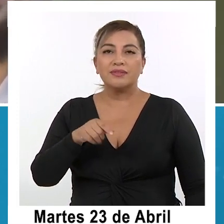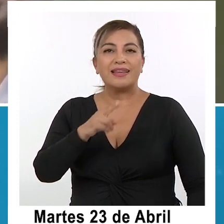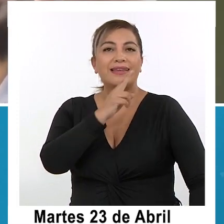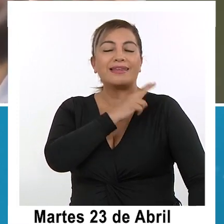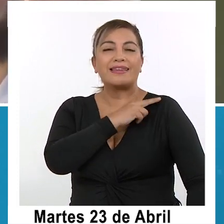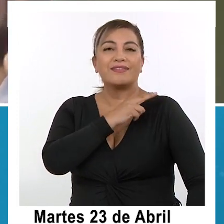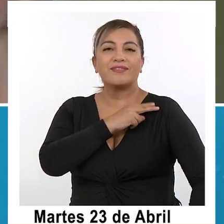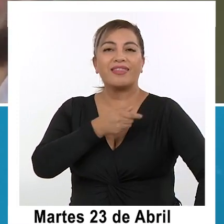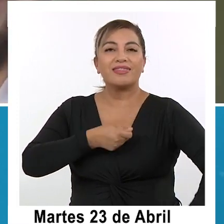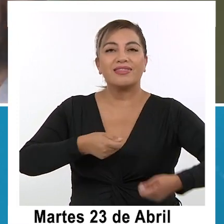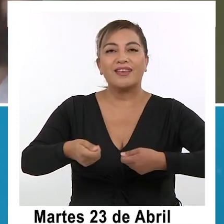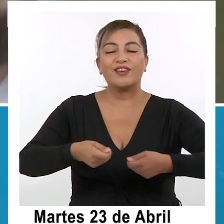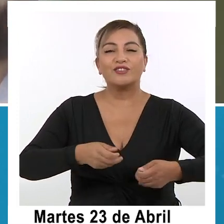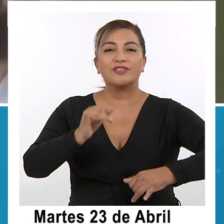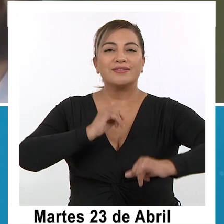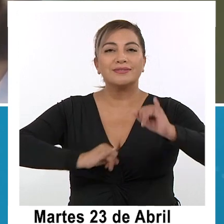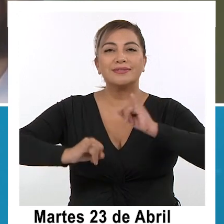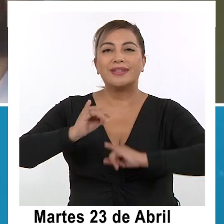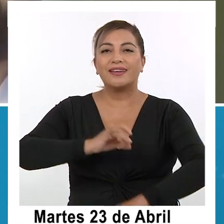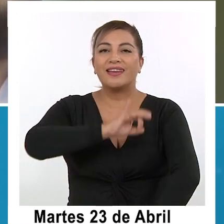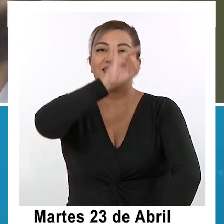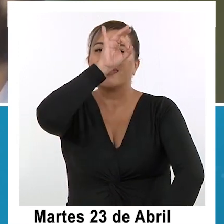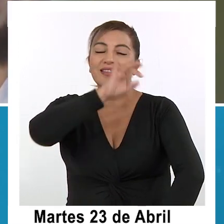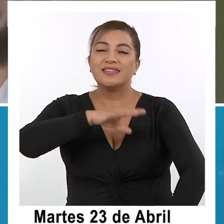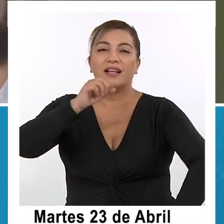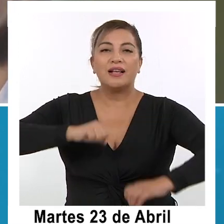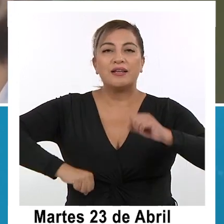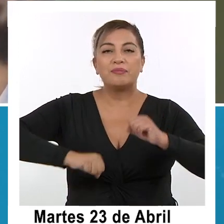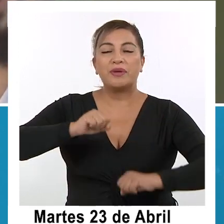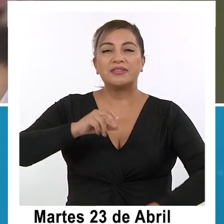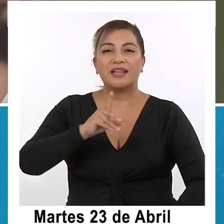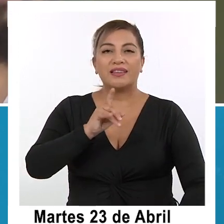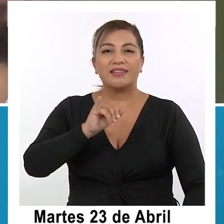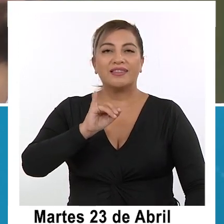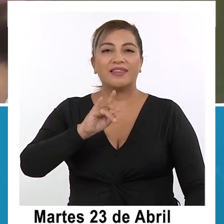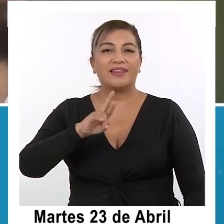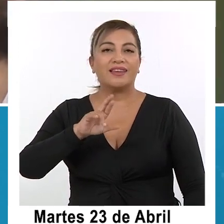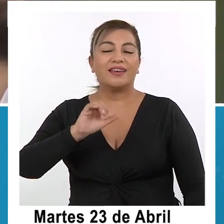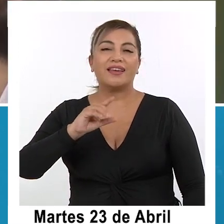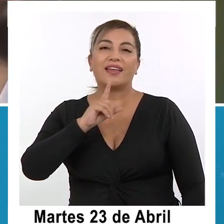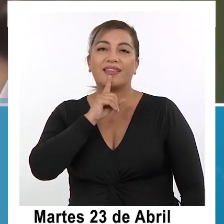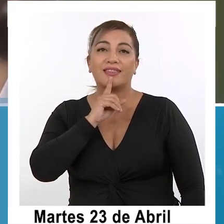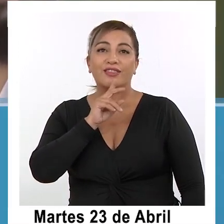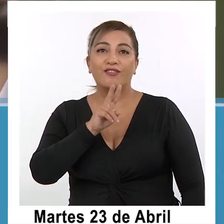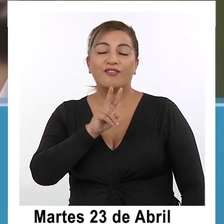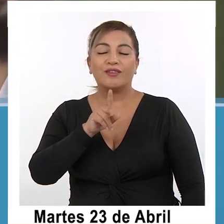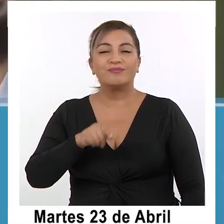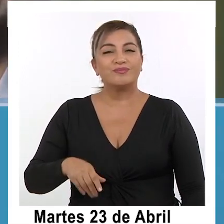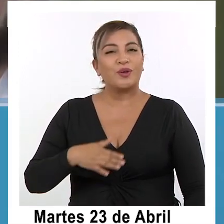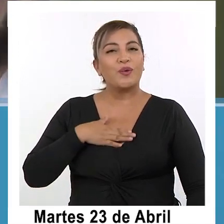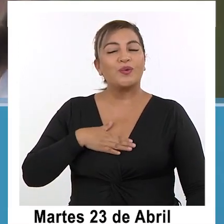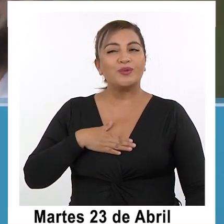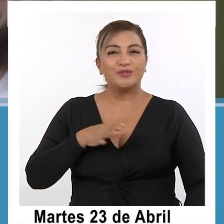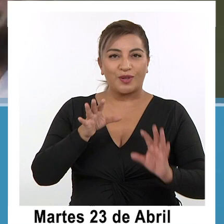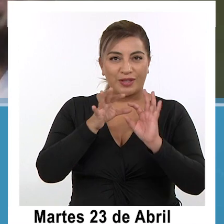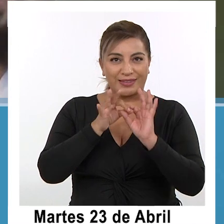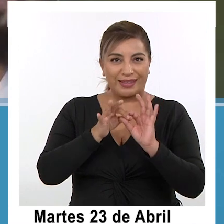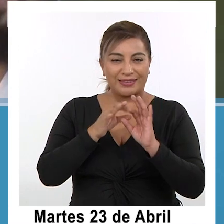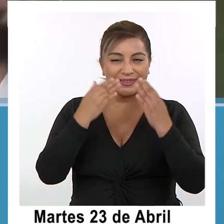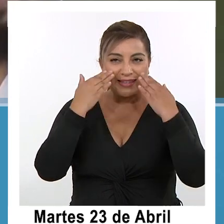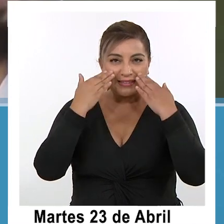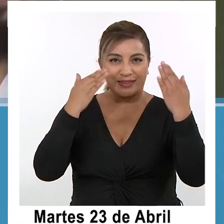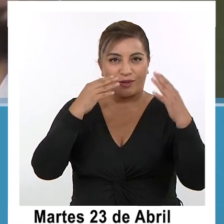internet de todo chile de la compañía Direct Tv Cómo estás Lucas bienvenido un gusto Karim Muchas gracias y